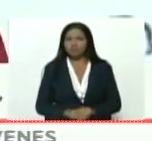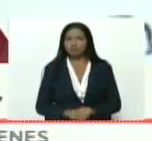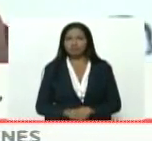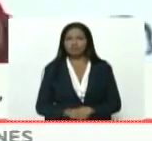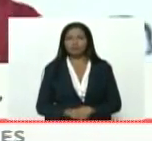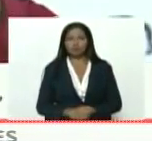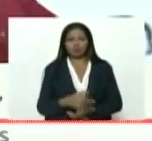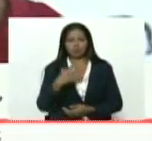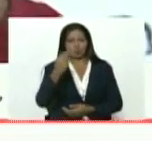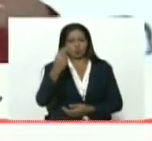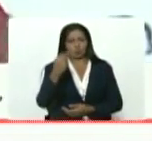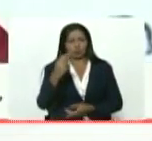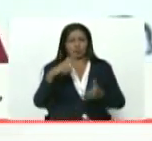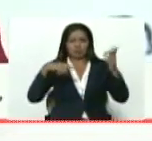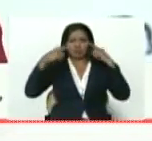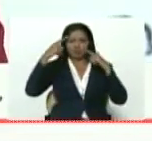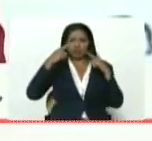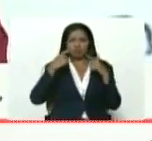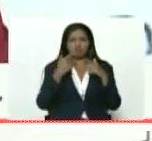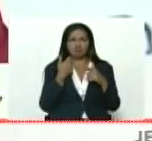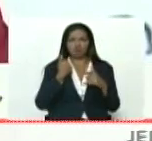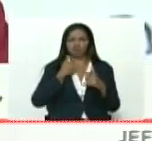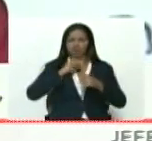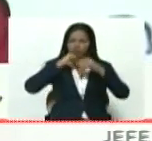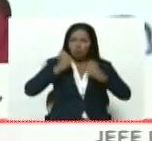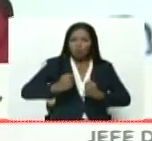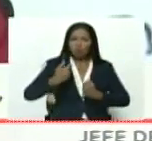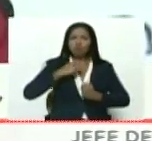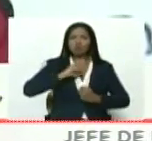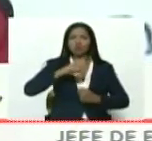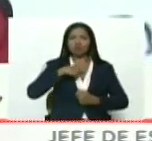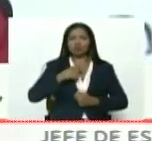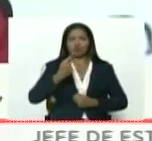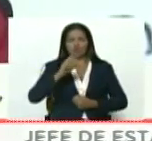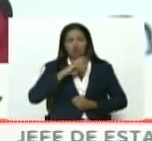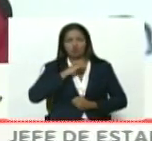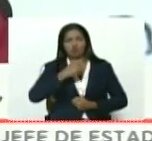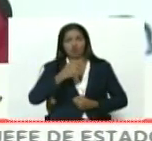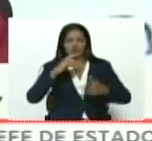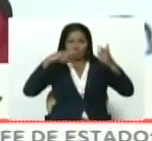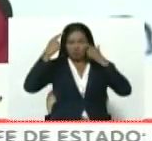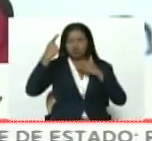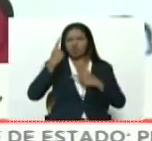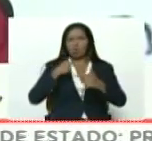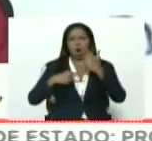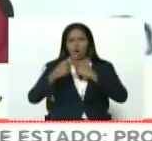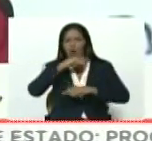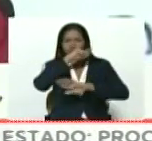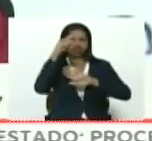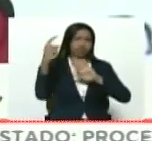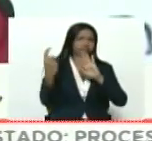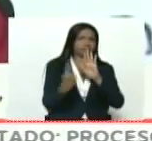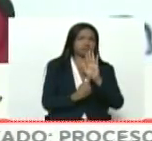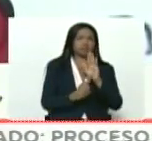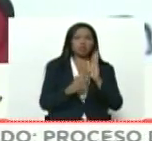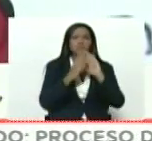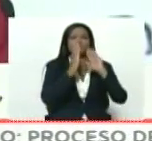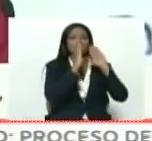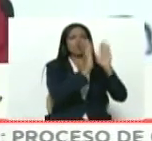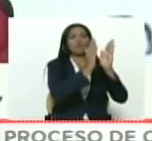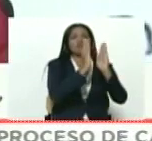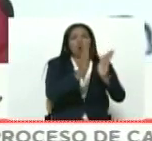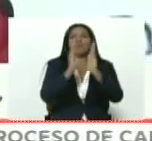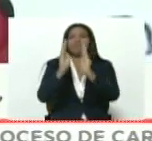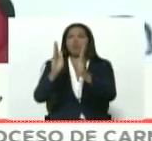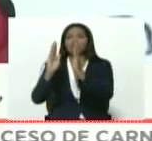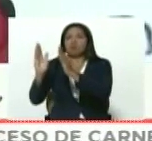No, el chavismo radical soy yo. No, yo soy el chavismo rojo, rojito. Y empecemos a dividirnos